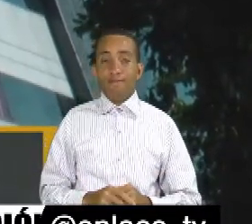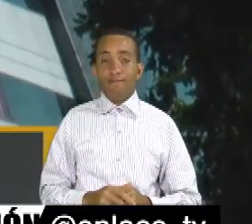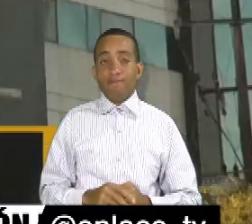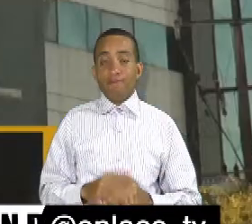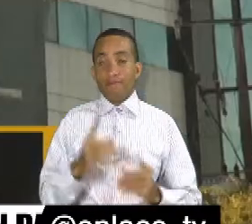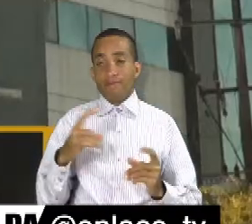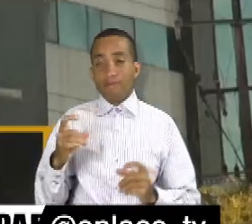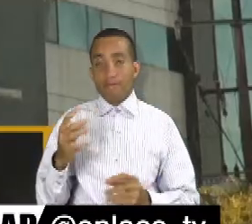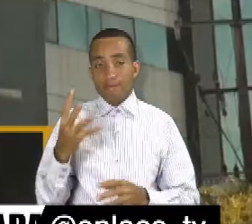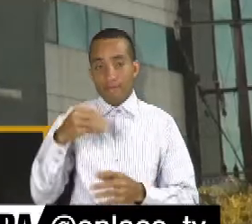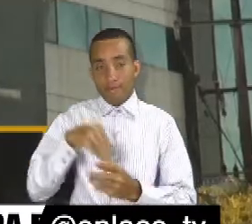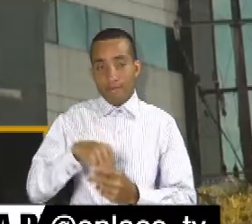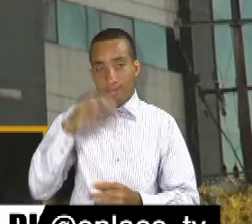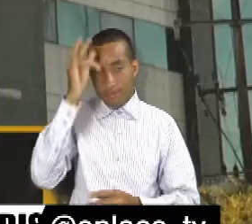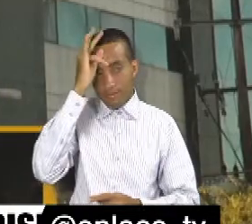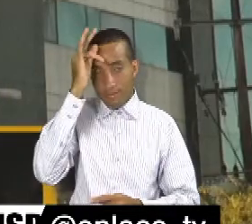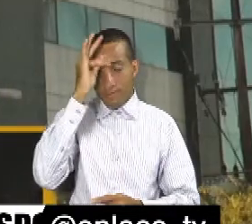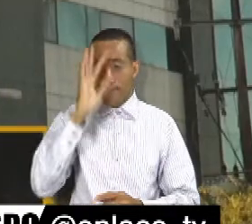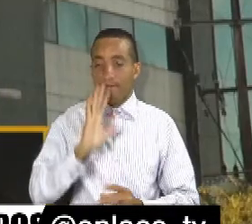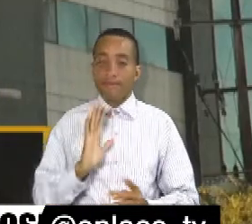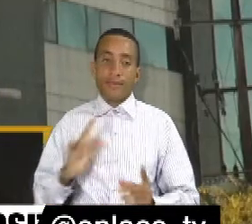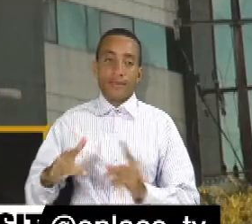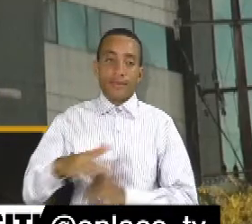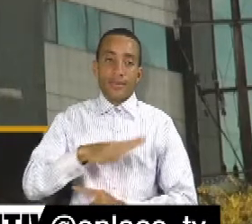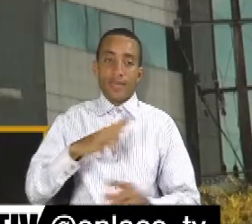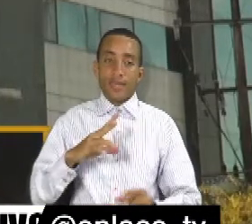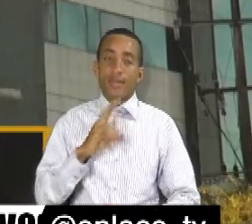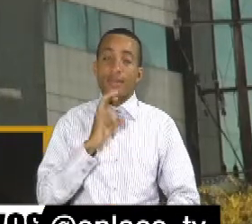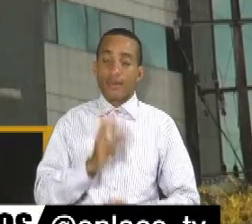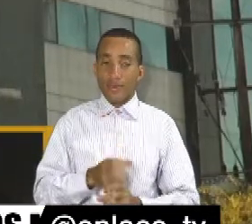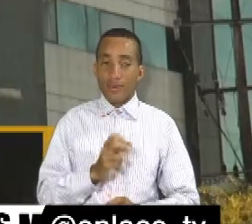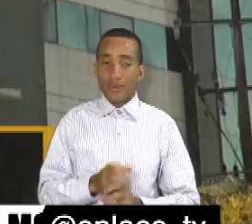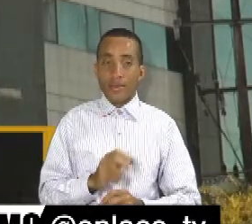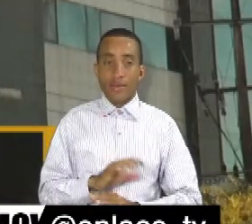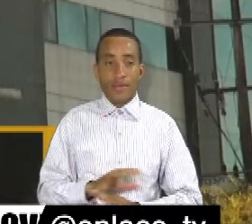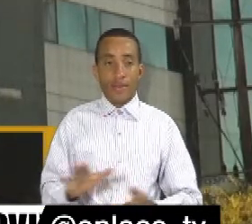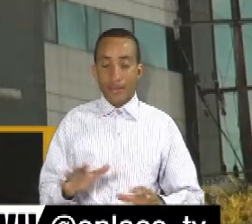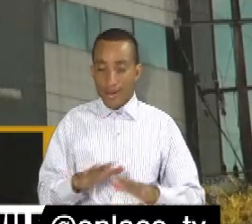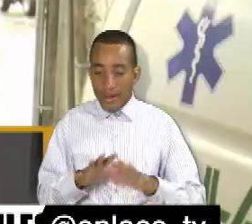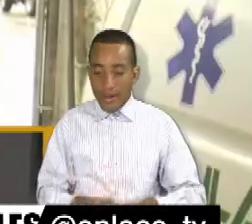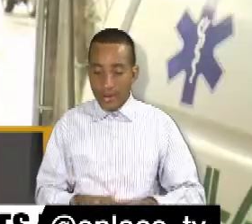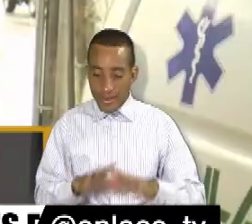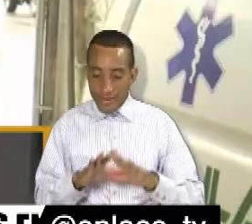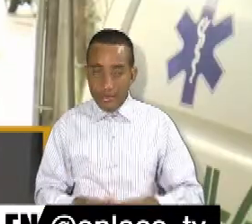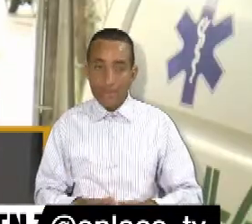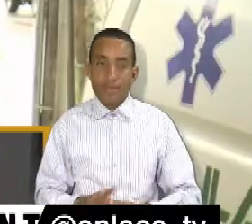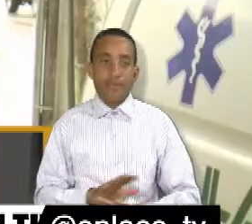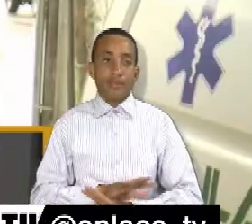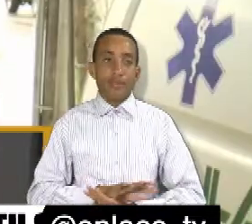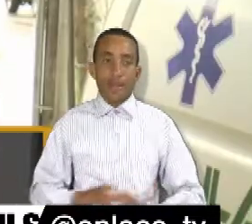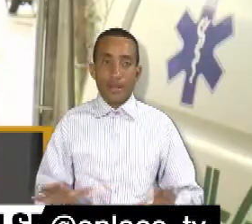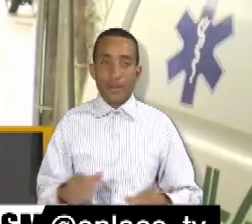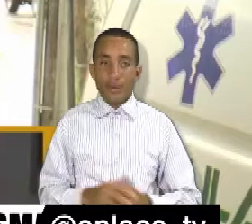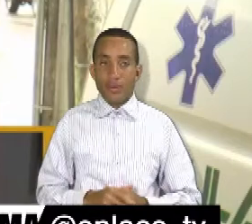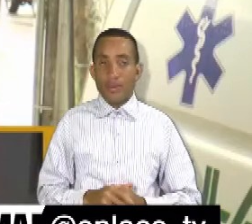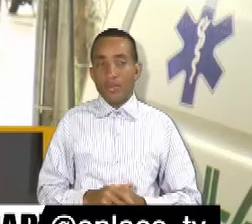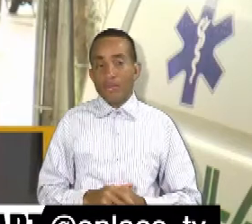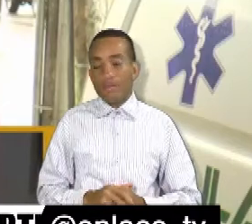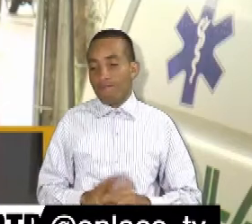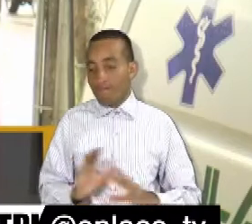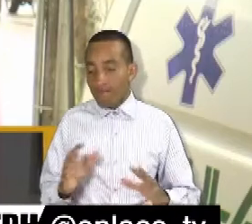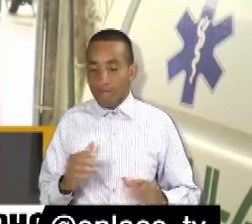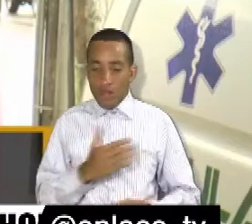pues desafortunadamente la condición del paciente no permite la evolución. Aquí también le realizaron las maniobras dentro de lo humanamente